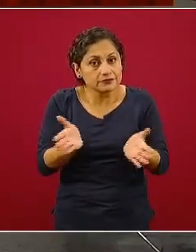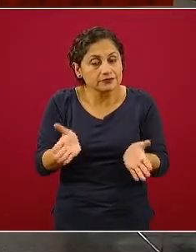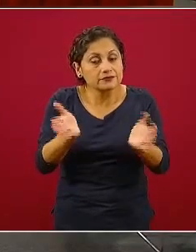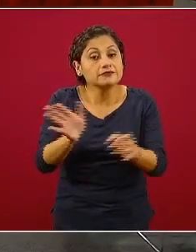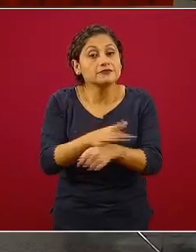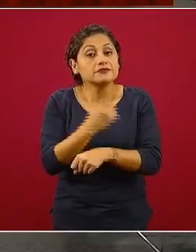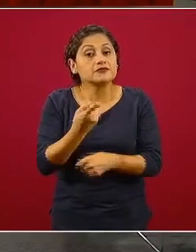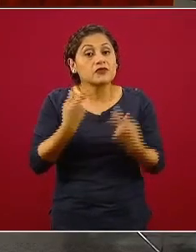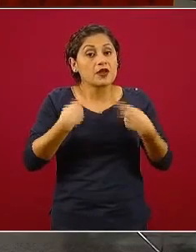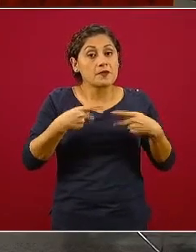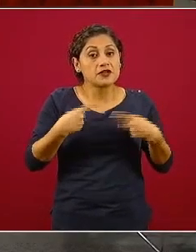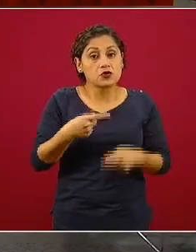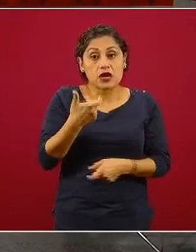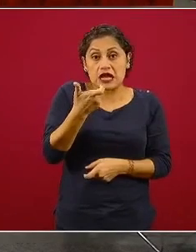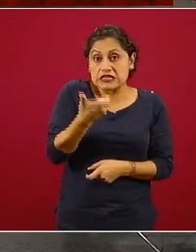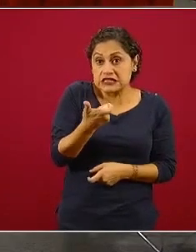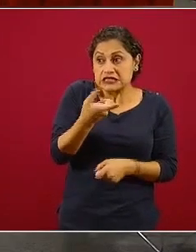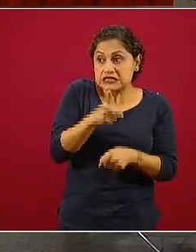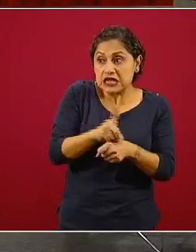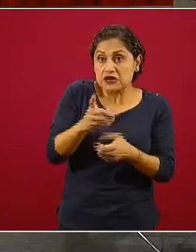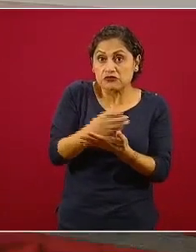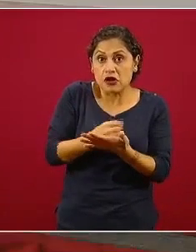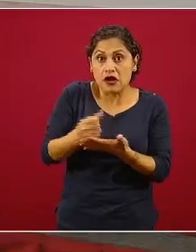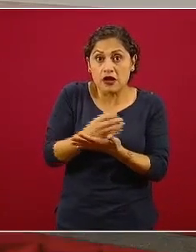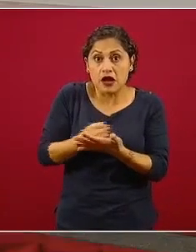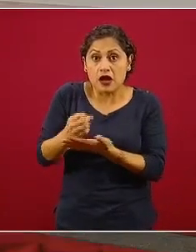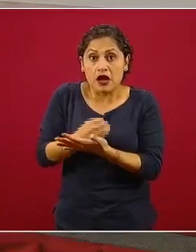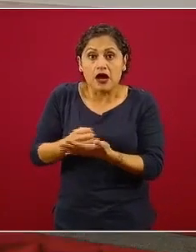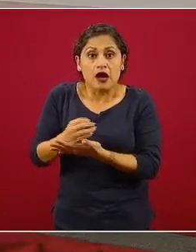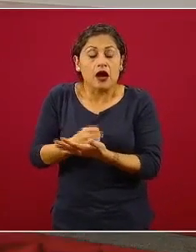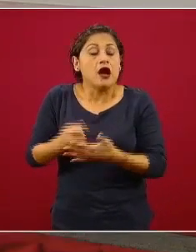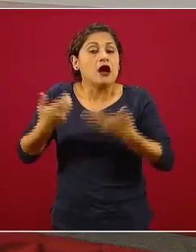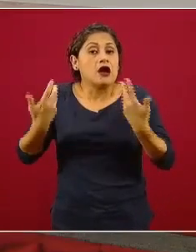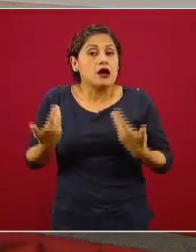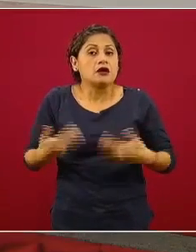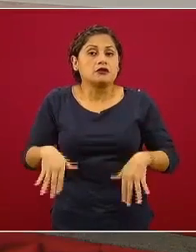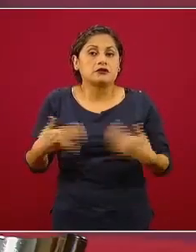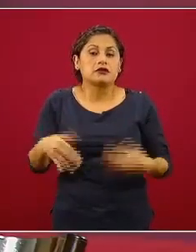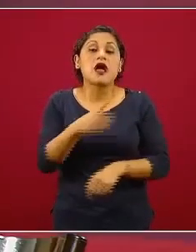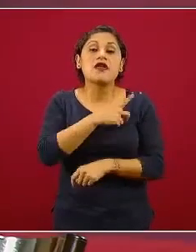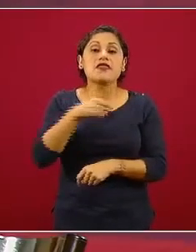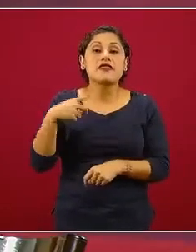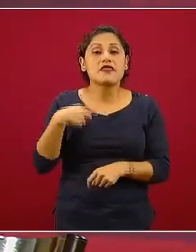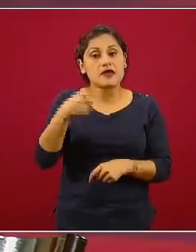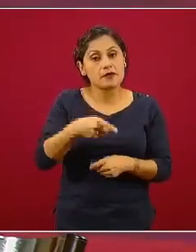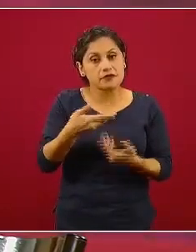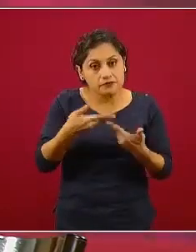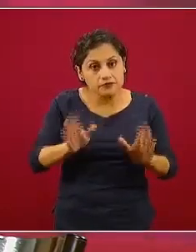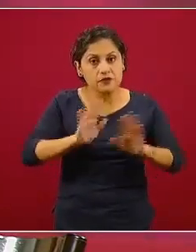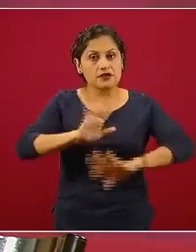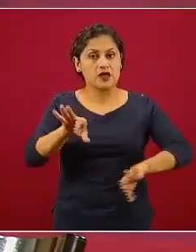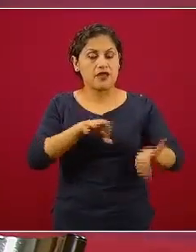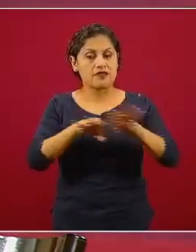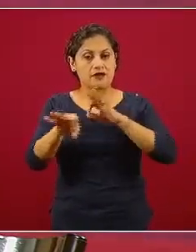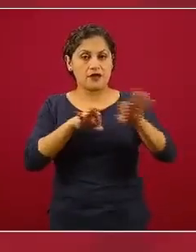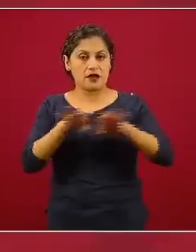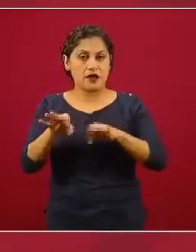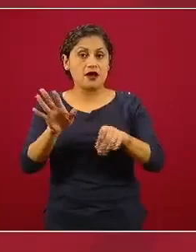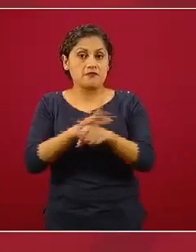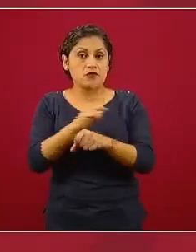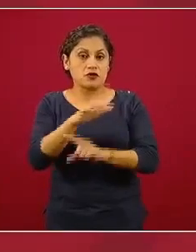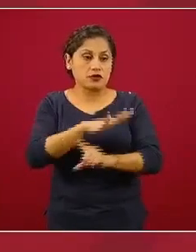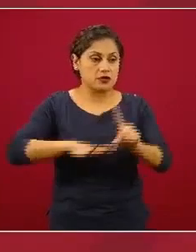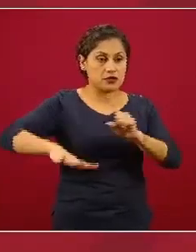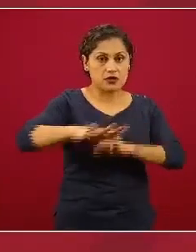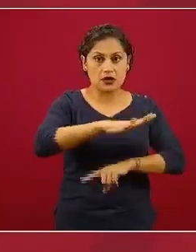tengan ingresos, que se active el país, por todas las razones del bienestar.